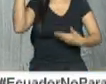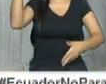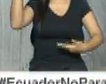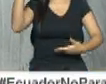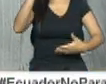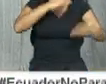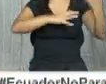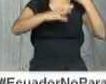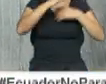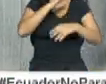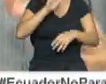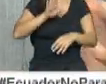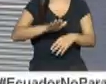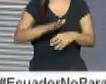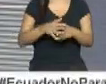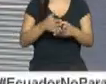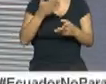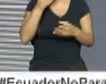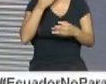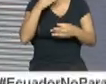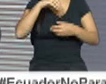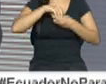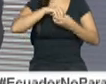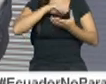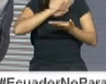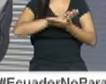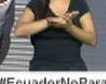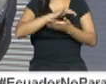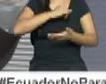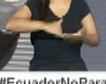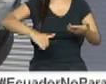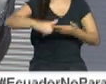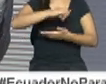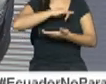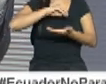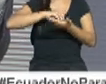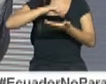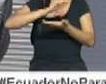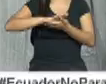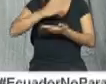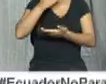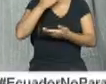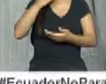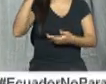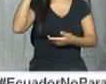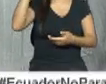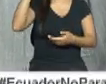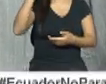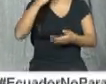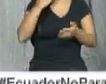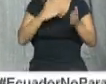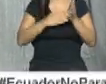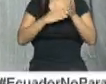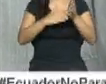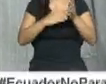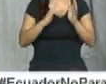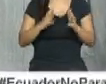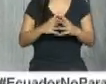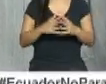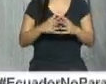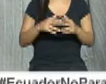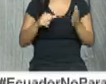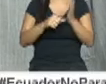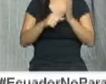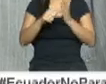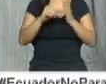Fuerzas Armadas de nuestra sociedad. A raíz ahí, de la democracia, exactamente, de volver a la democracia exactamente. Con por ejemplo, Jaime Roldós. Por ejemplo, con una cosa concreta, por ejemplo, los ministros de